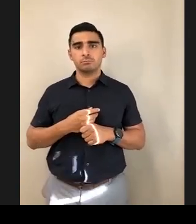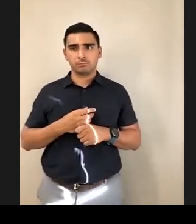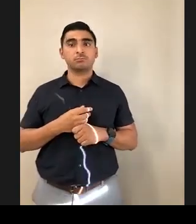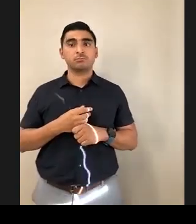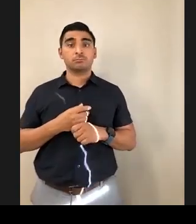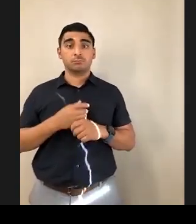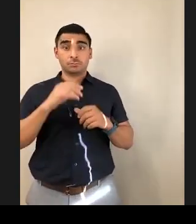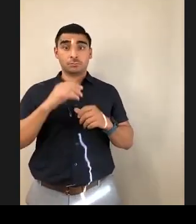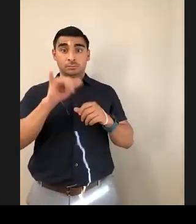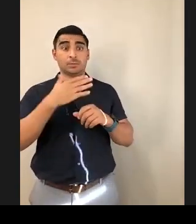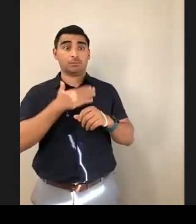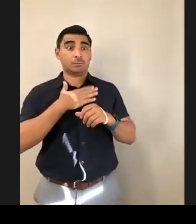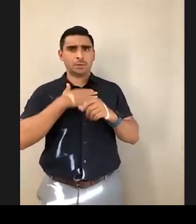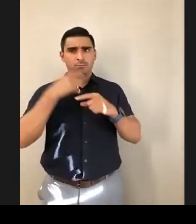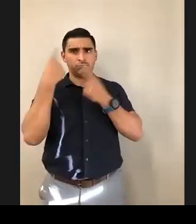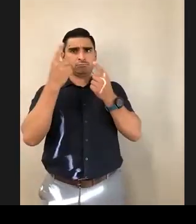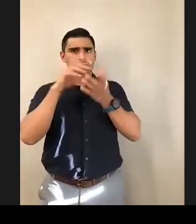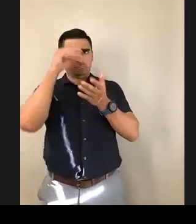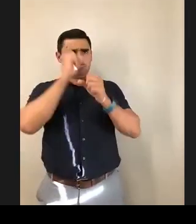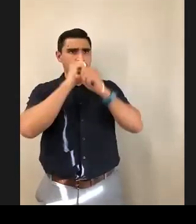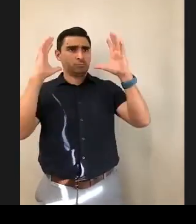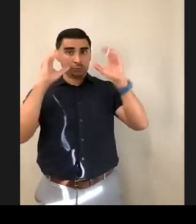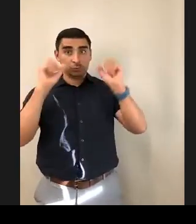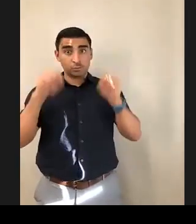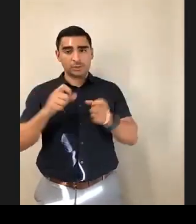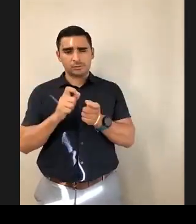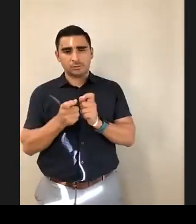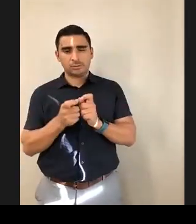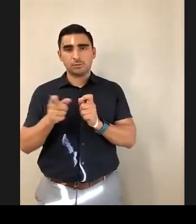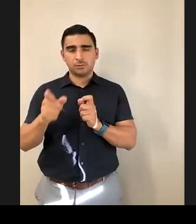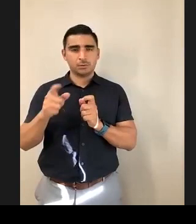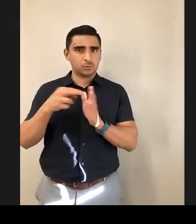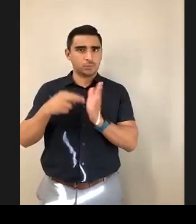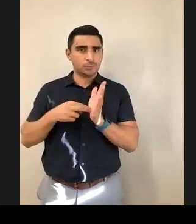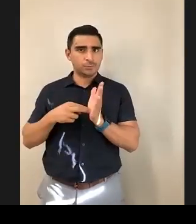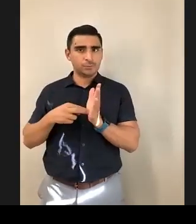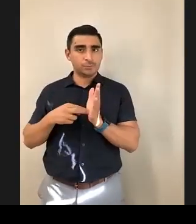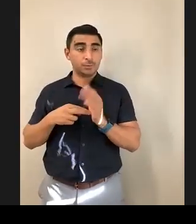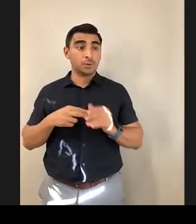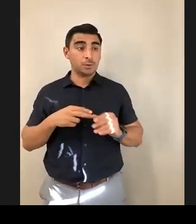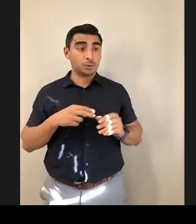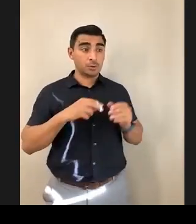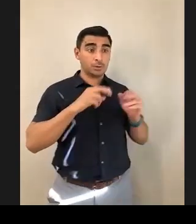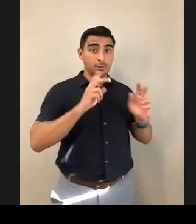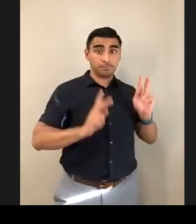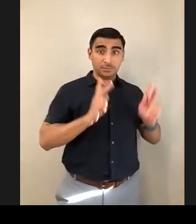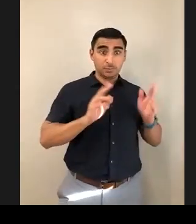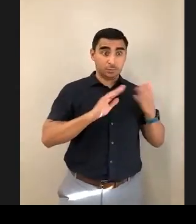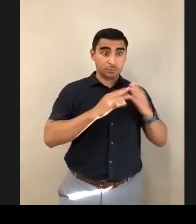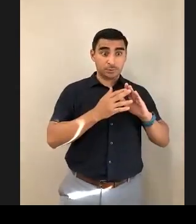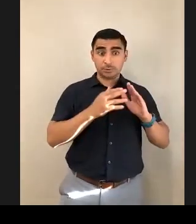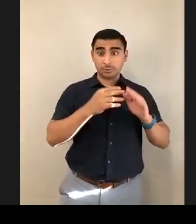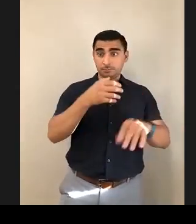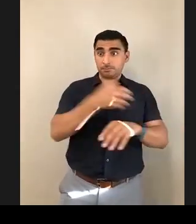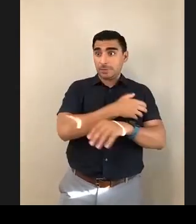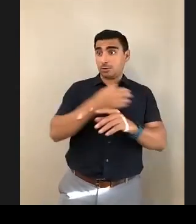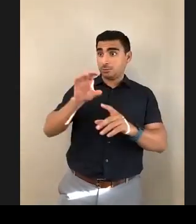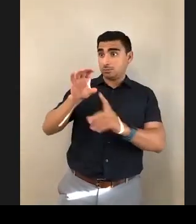entiendo que es una posibilidad de que se puede cambiar la ordenanza, y si la comunidad